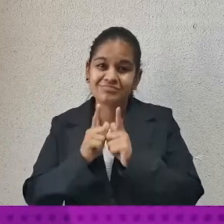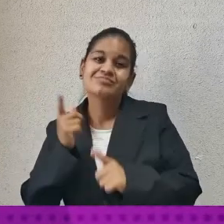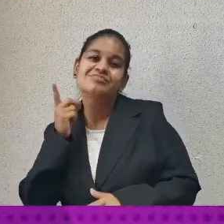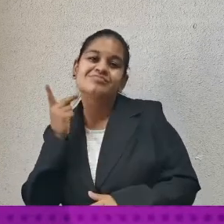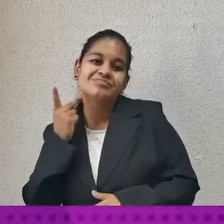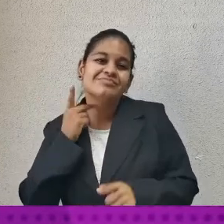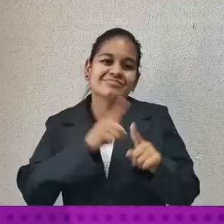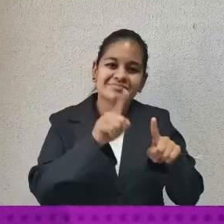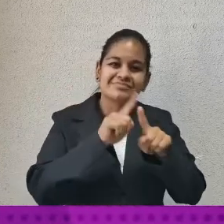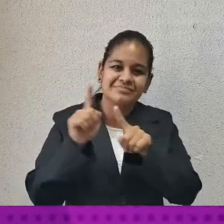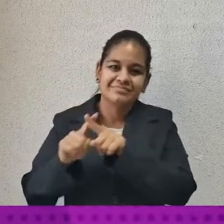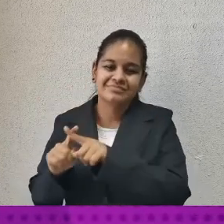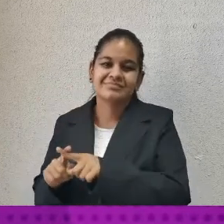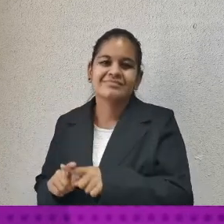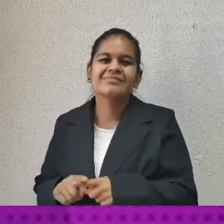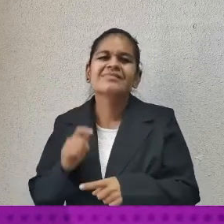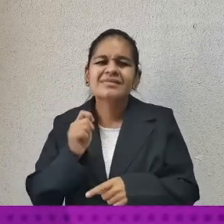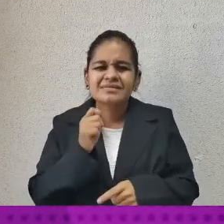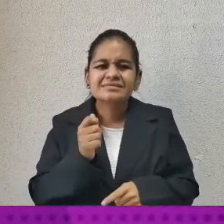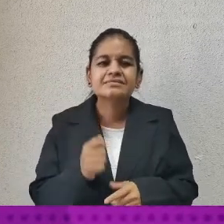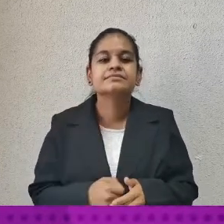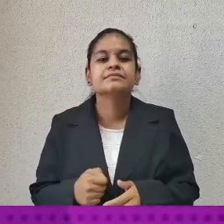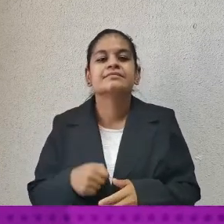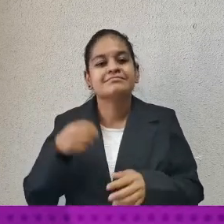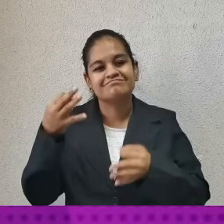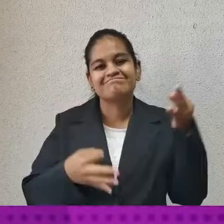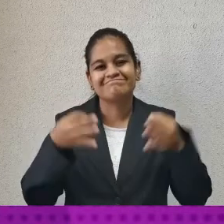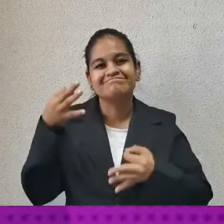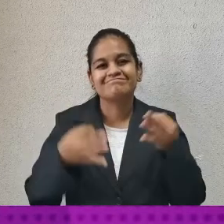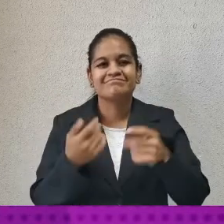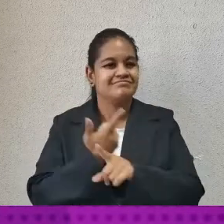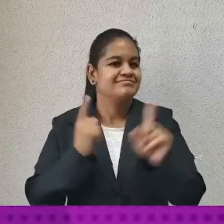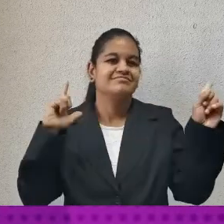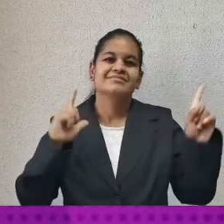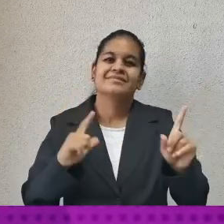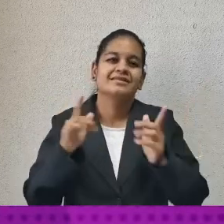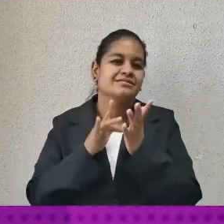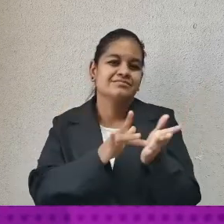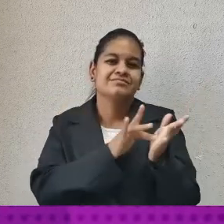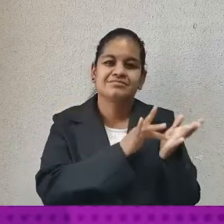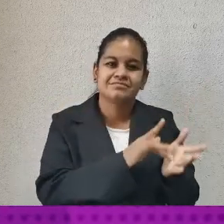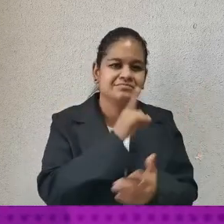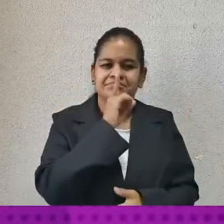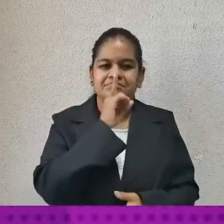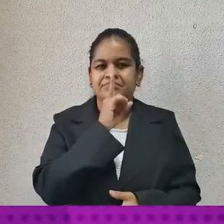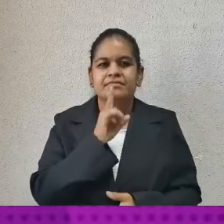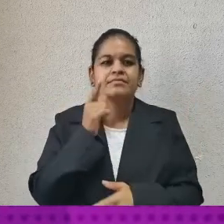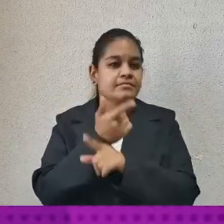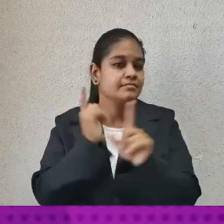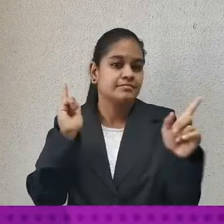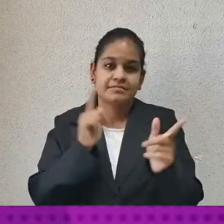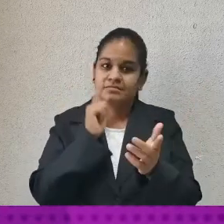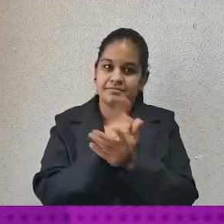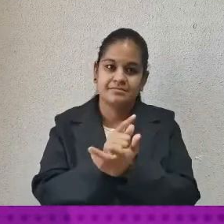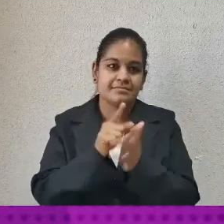es una muestra clara de la fortaleza que tenemos en esa etapa jurisdiccional. ¿Qué expectativas